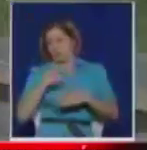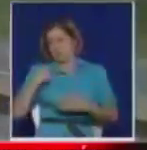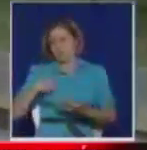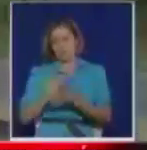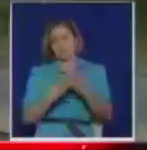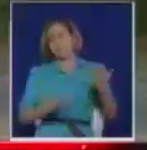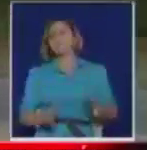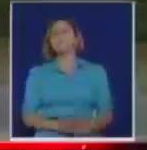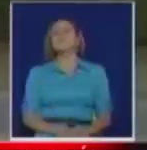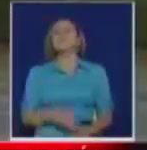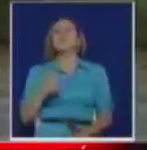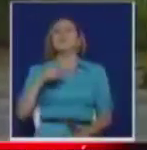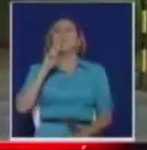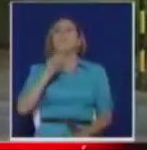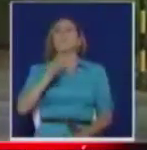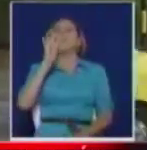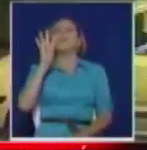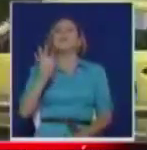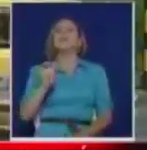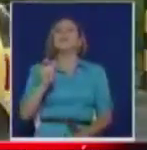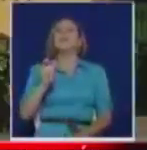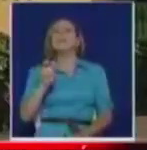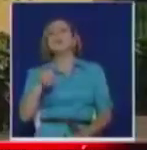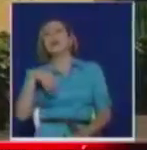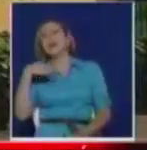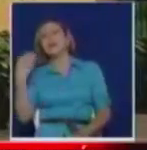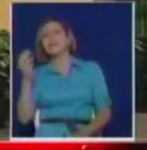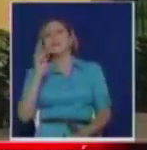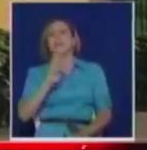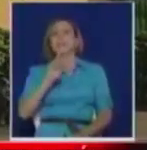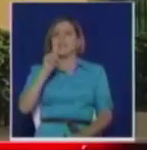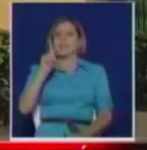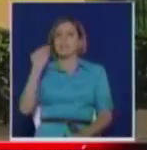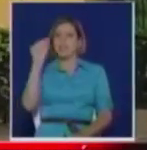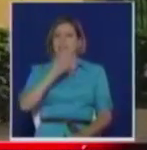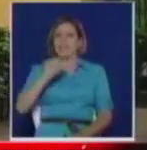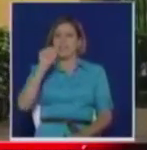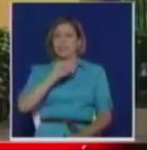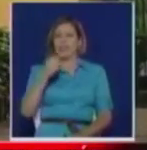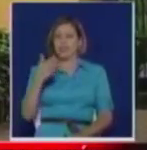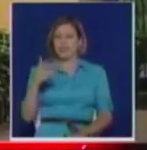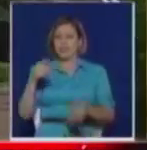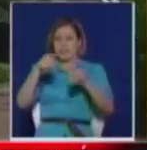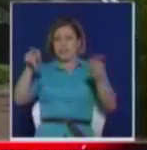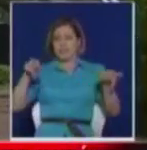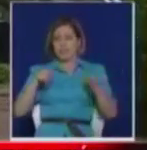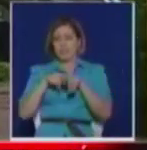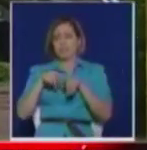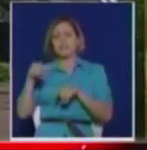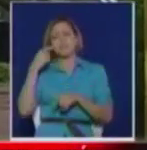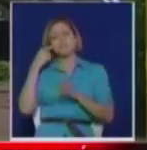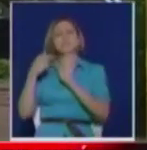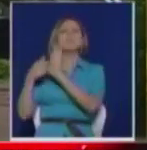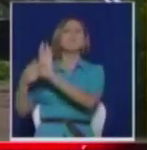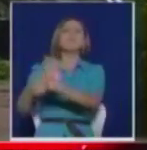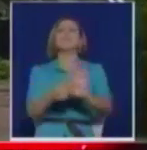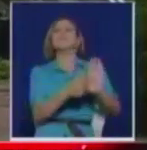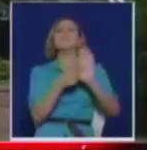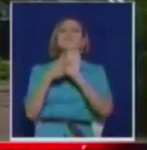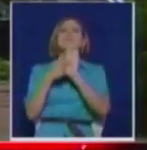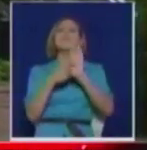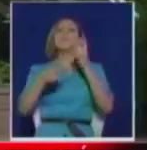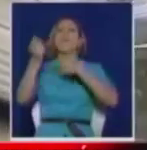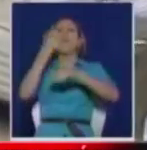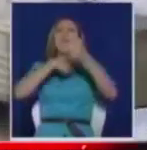esto que se iniciará desde el 29 al 31 de agosto en el orquidiorama de la ciudad, la Feria Social, donde más de 30 empresarios del sector